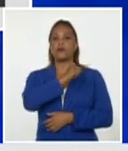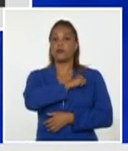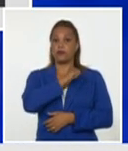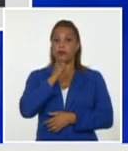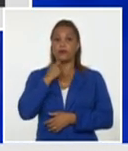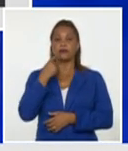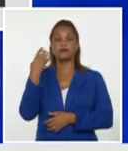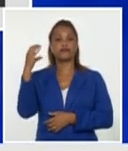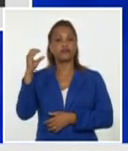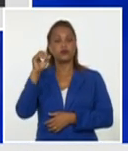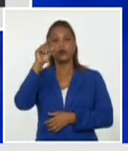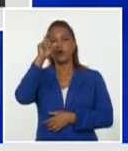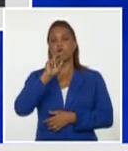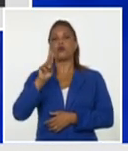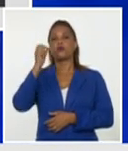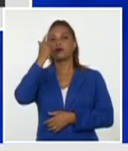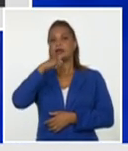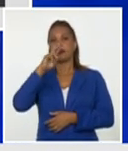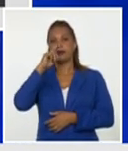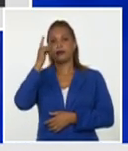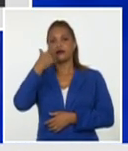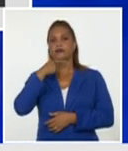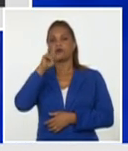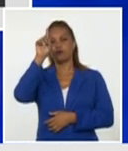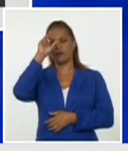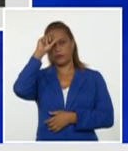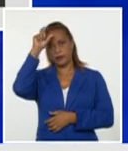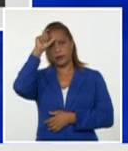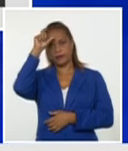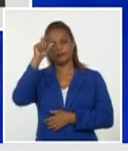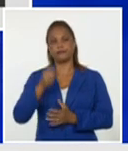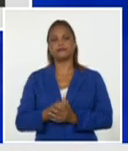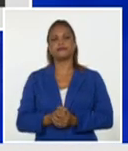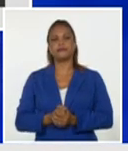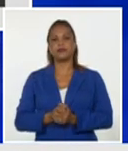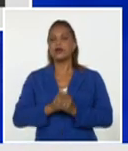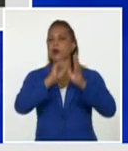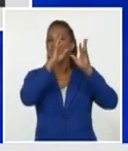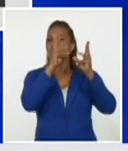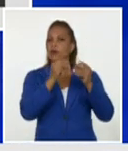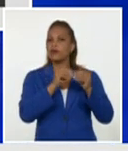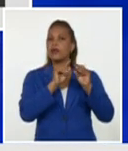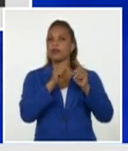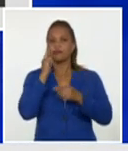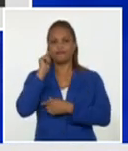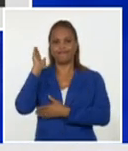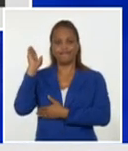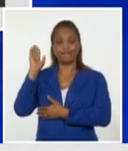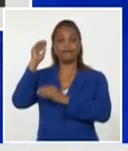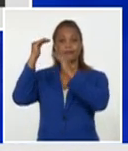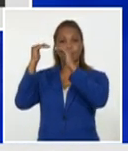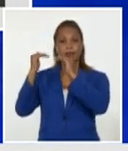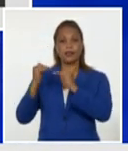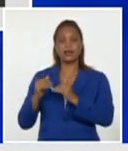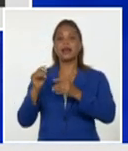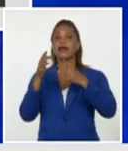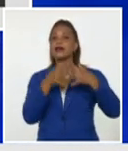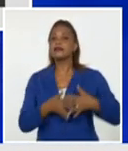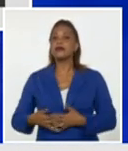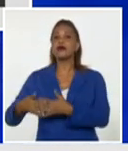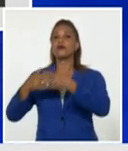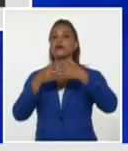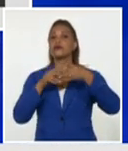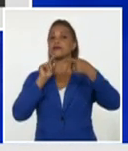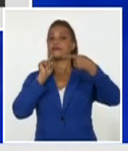Colombia, Ucrania, Rusia, Irán y Turquía. Y en los acumulados, pues ahí lo tienen. Estados Unidos a la cabeza